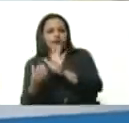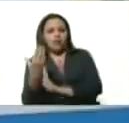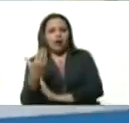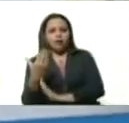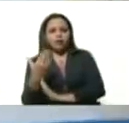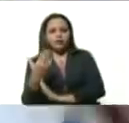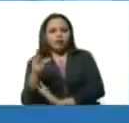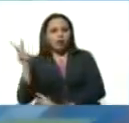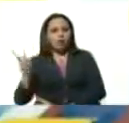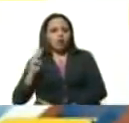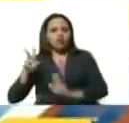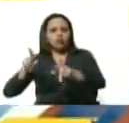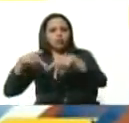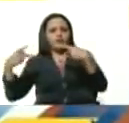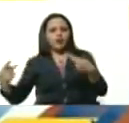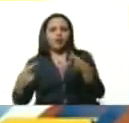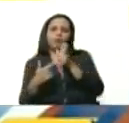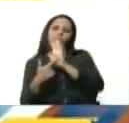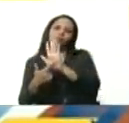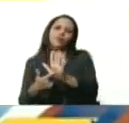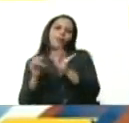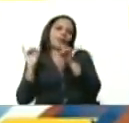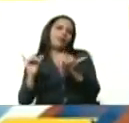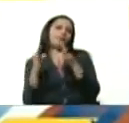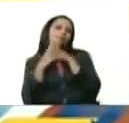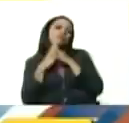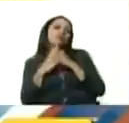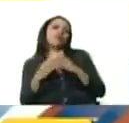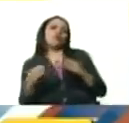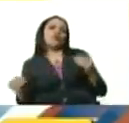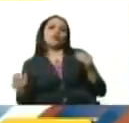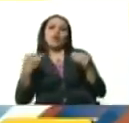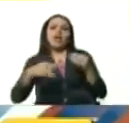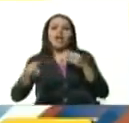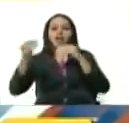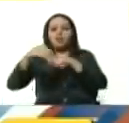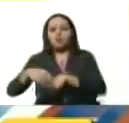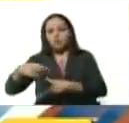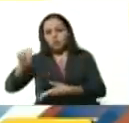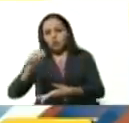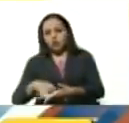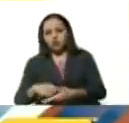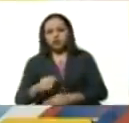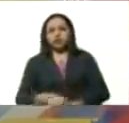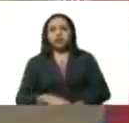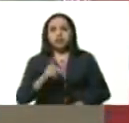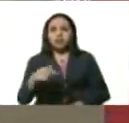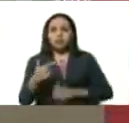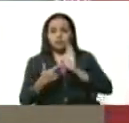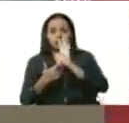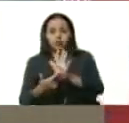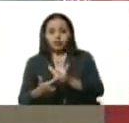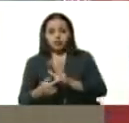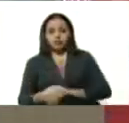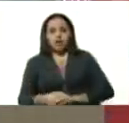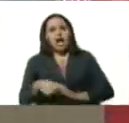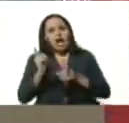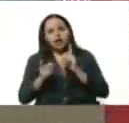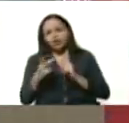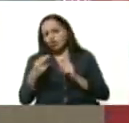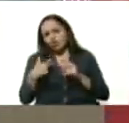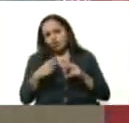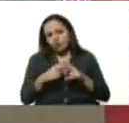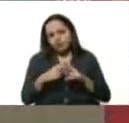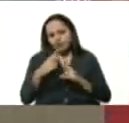Washington Post publica todo lo correspondiente al contrato y publica algo que sí es verdad que no conocíamos, que eran